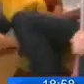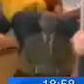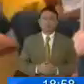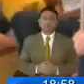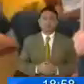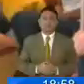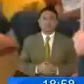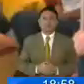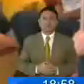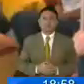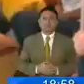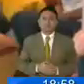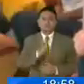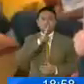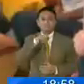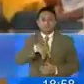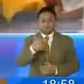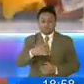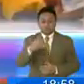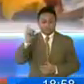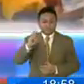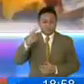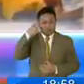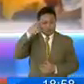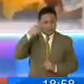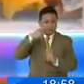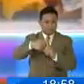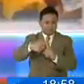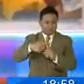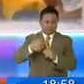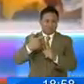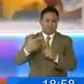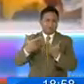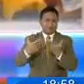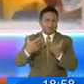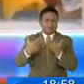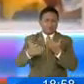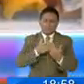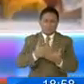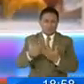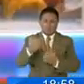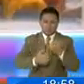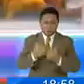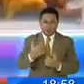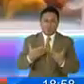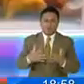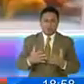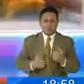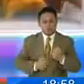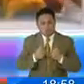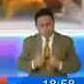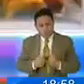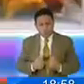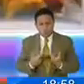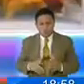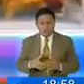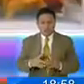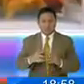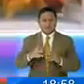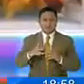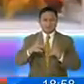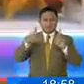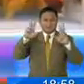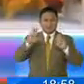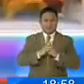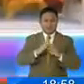Siempre hay que tener un positivismo, pese a las penas, pese a lo duro que es llevar un diagnóstico, siempre hay que